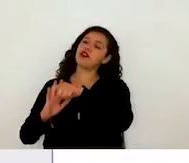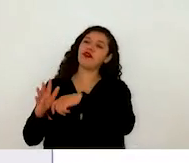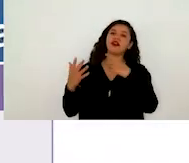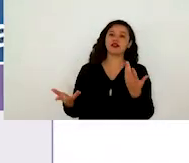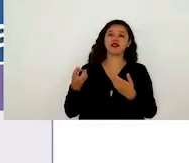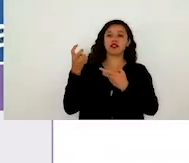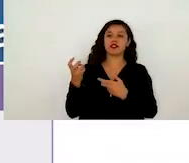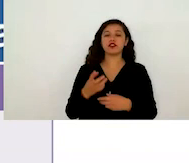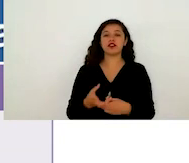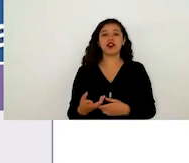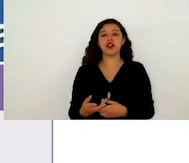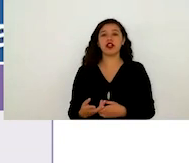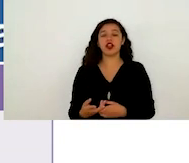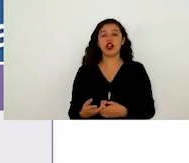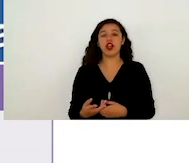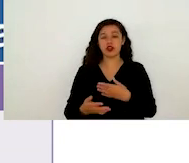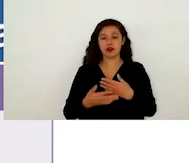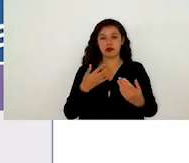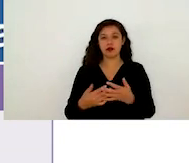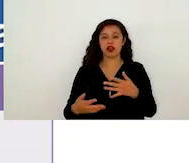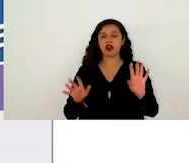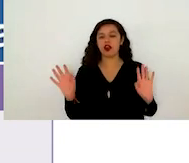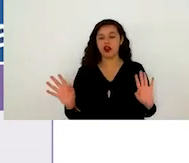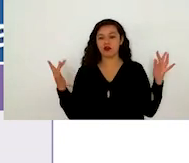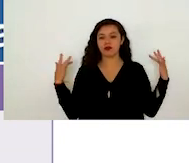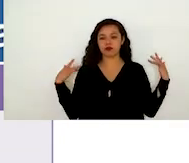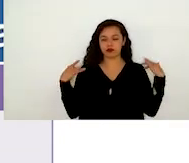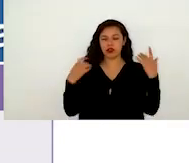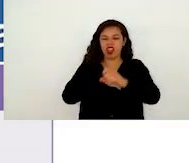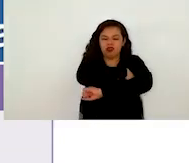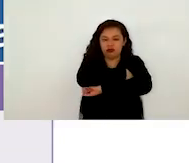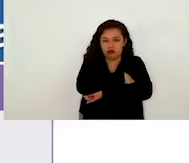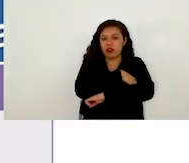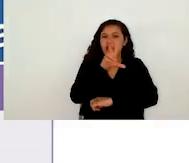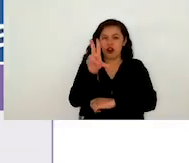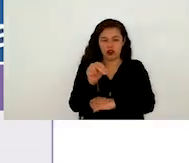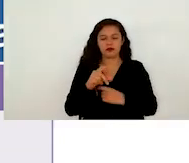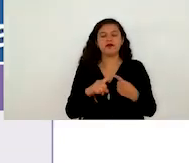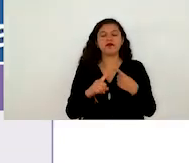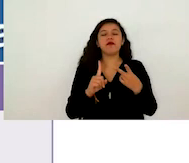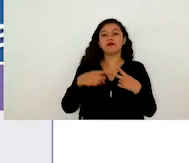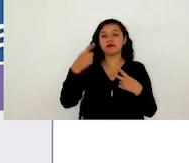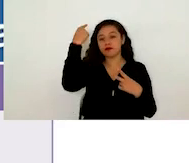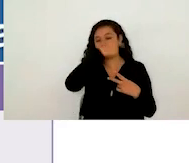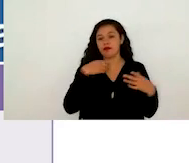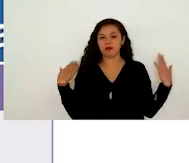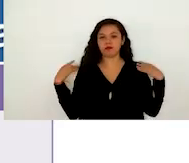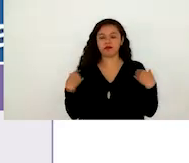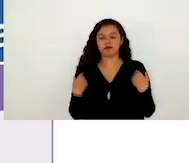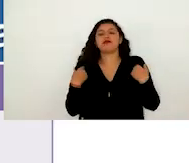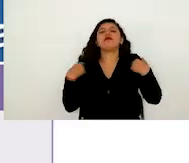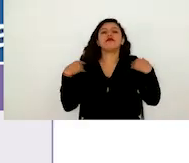mantener los brazos y manos en posición neutra no cruzados mantener la cabeza y hombros levantados